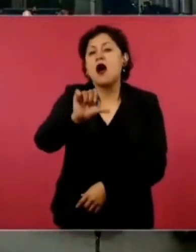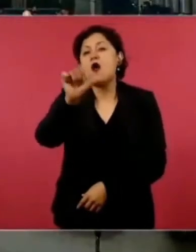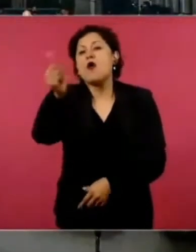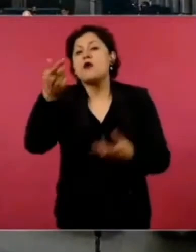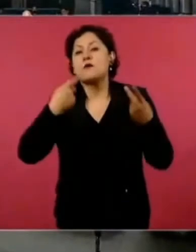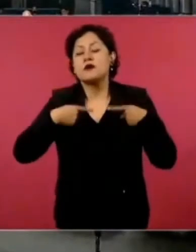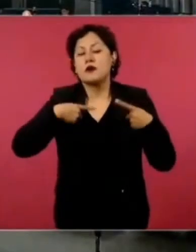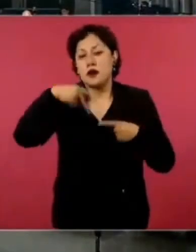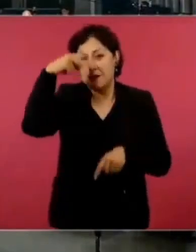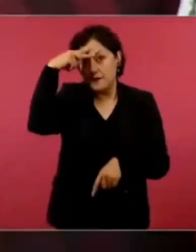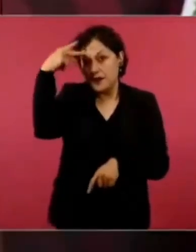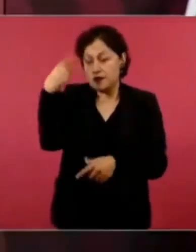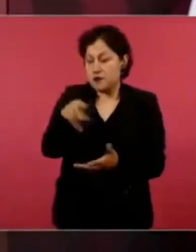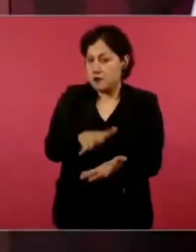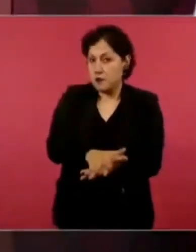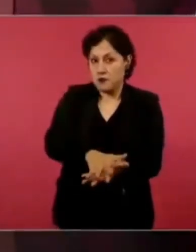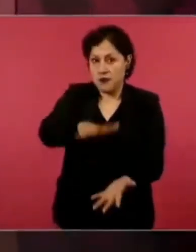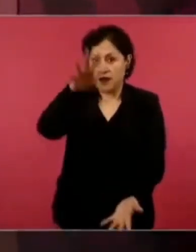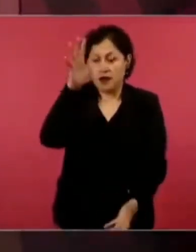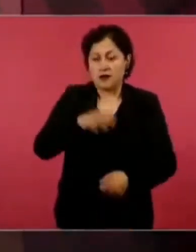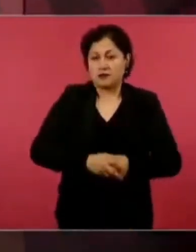mundo,